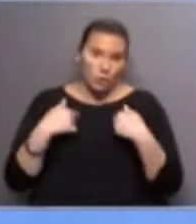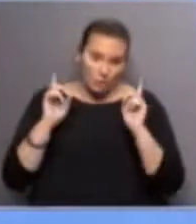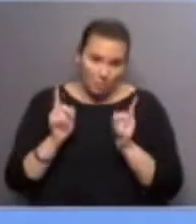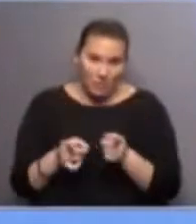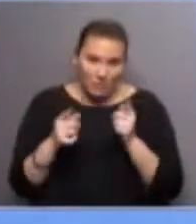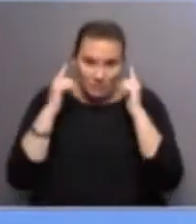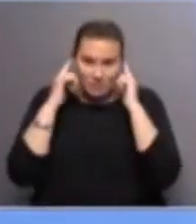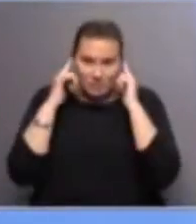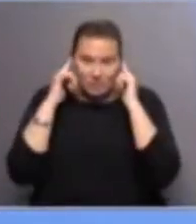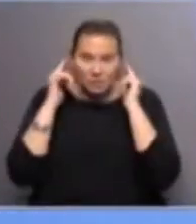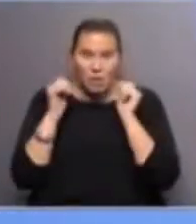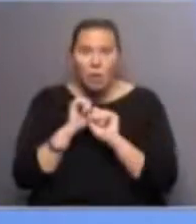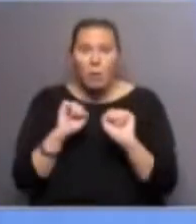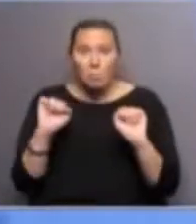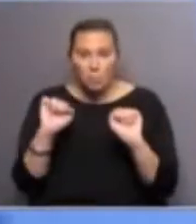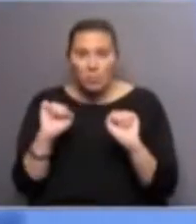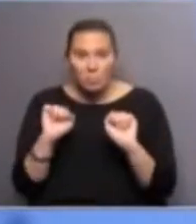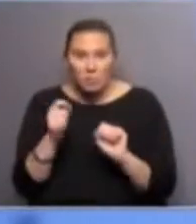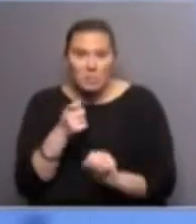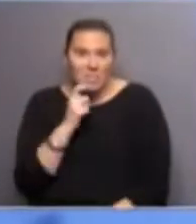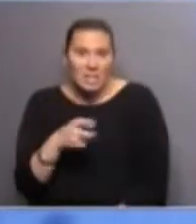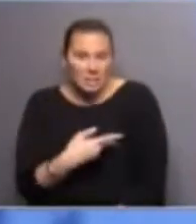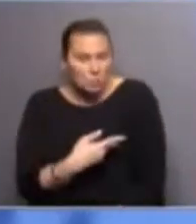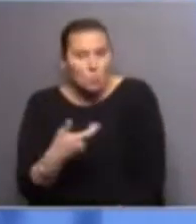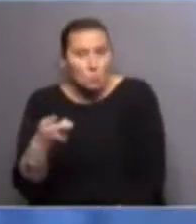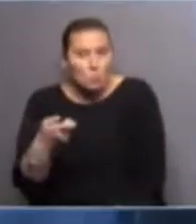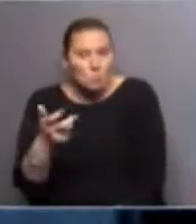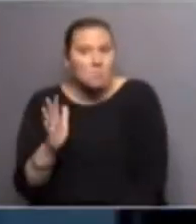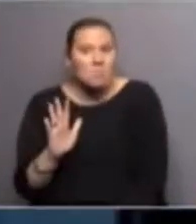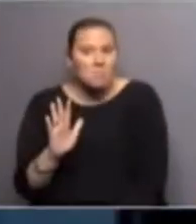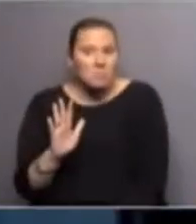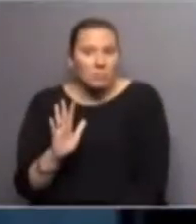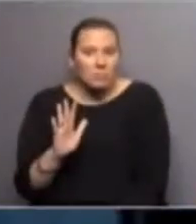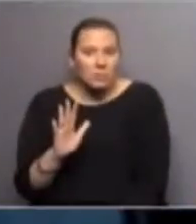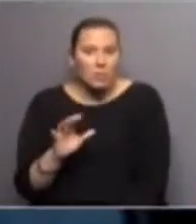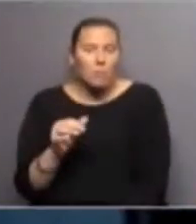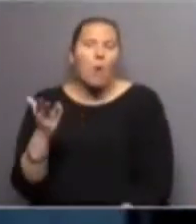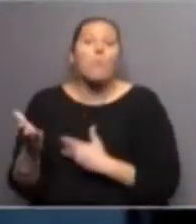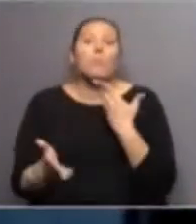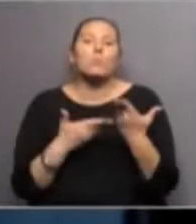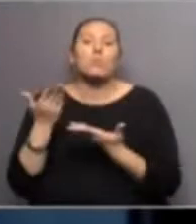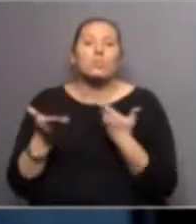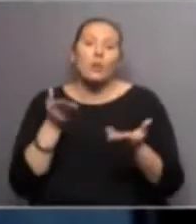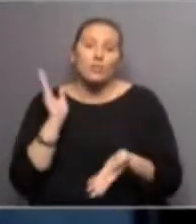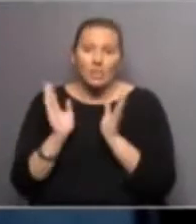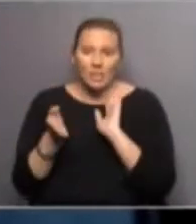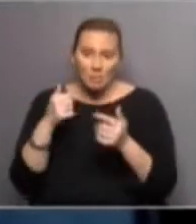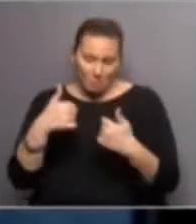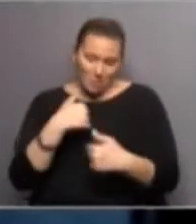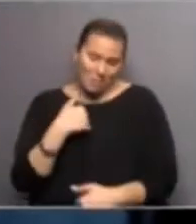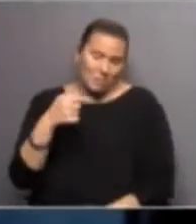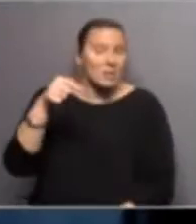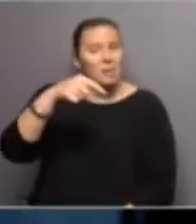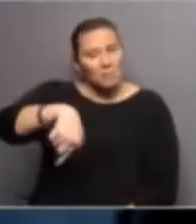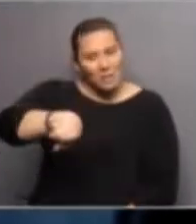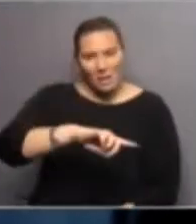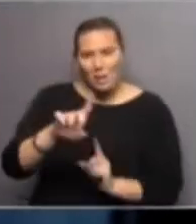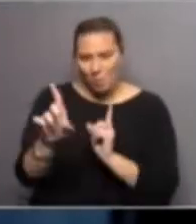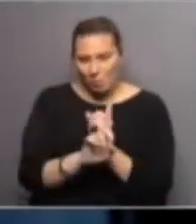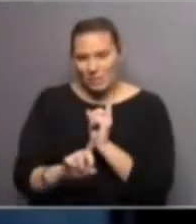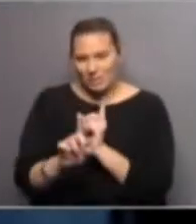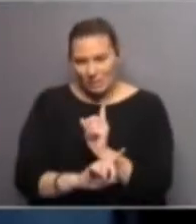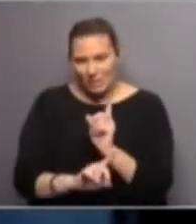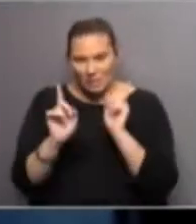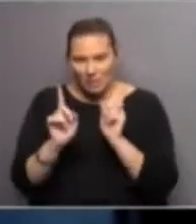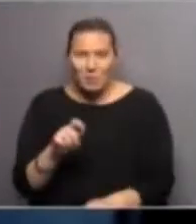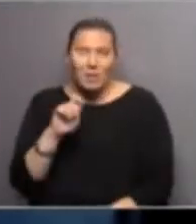dejé llevar y pude lograrlo perfectamente. Qué divino. Entonces lo hago como musicoterapia para ellos y para mí. Qué